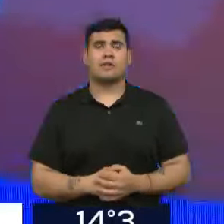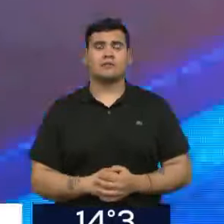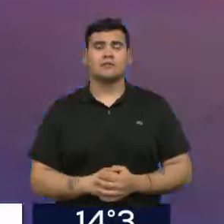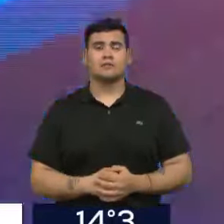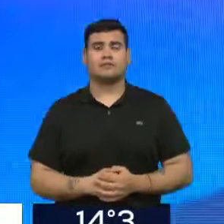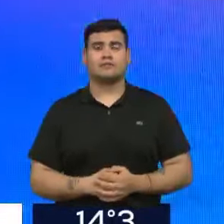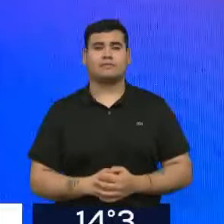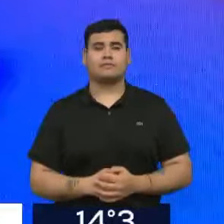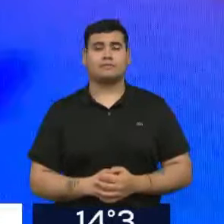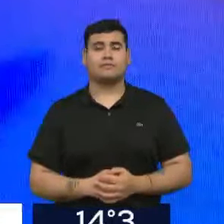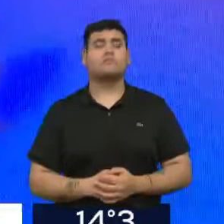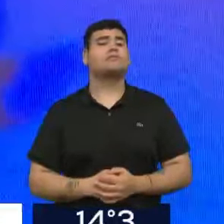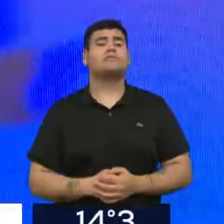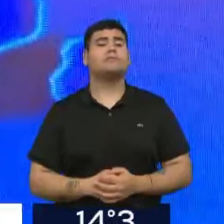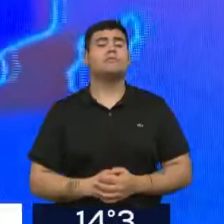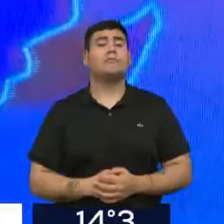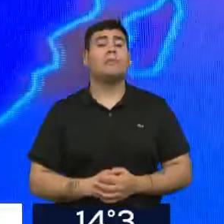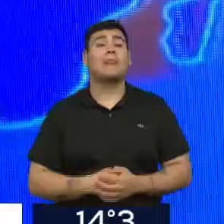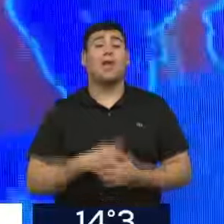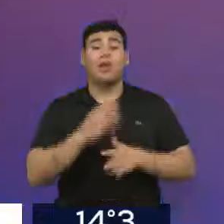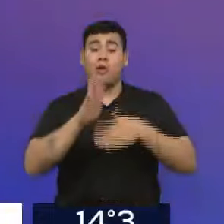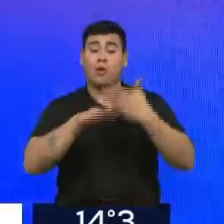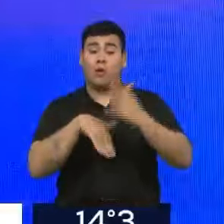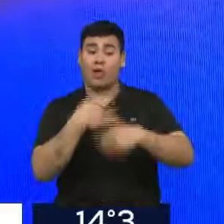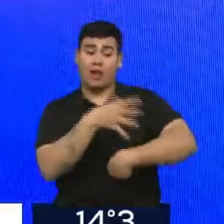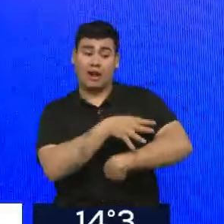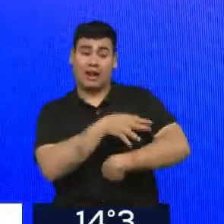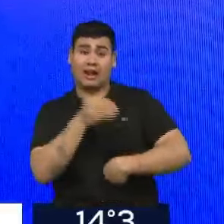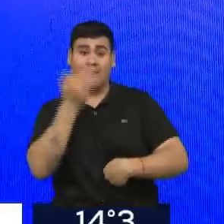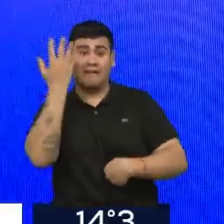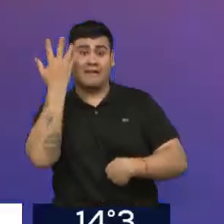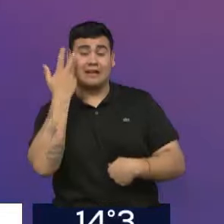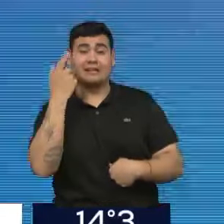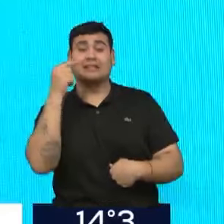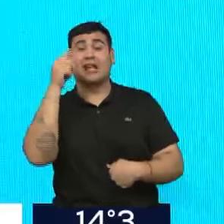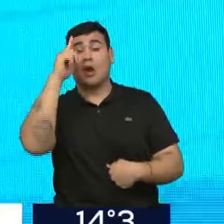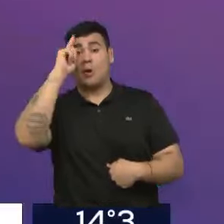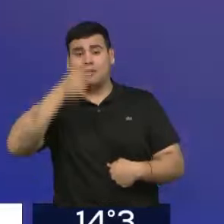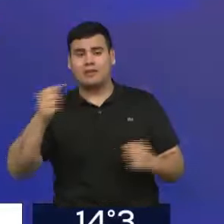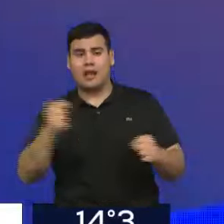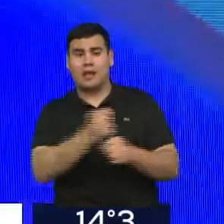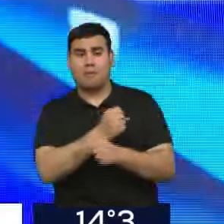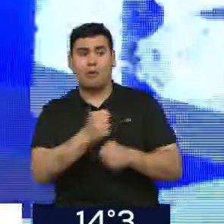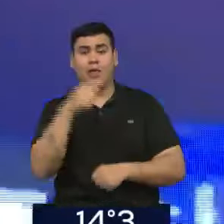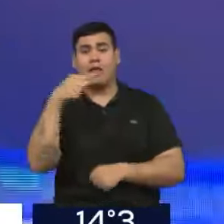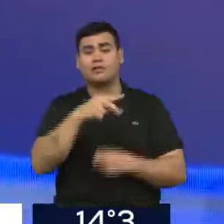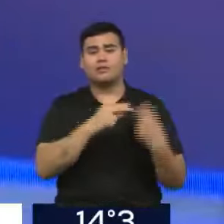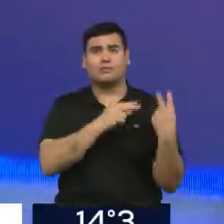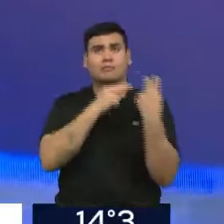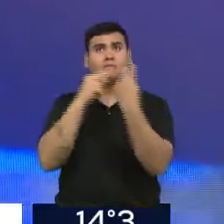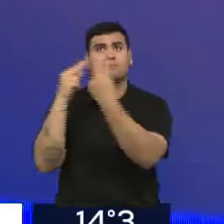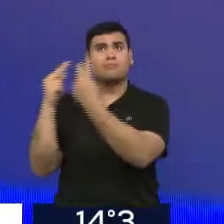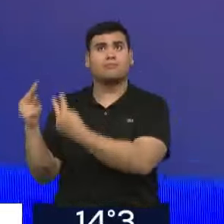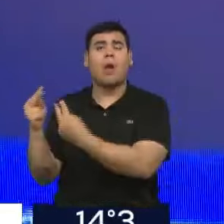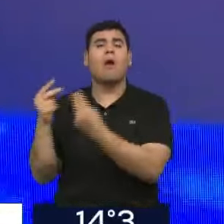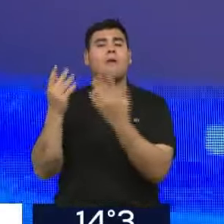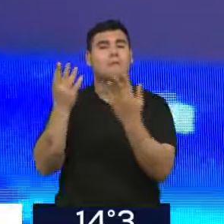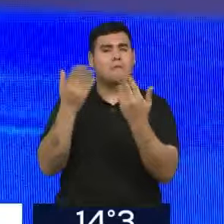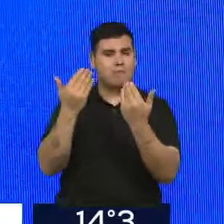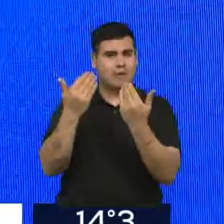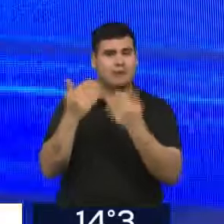habilitó el regreso de los dos rugbyers franceses involucrados en una denuncia por abuso sexual.